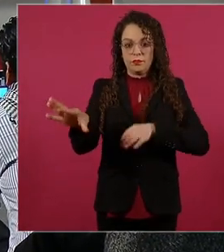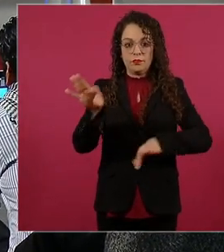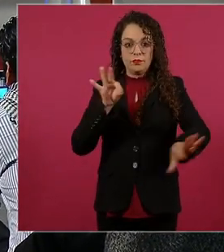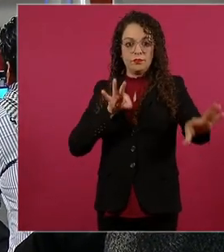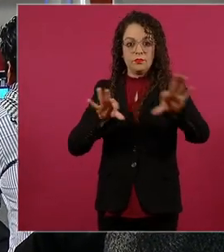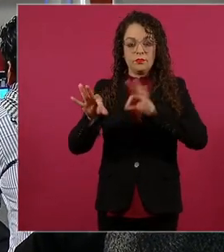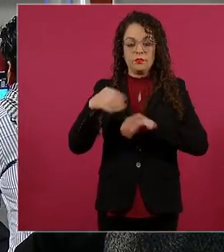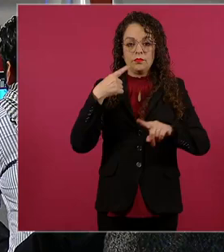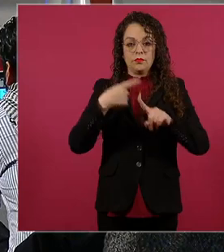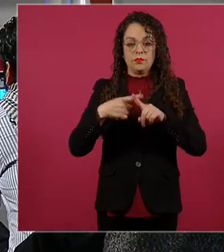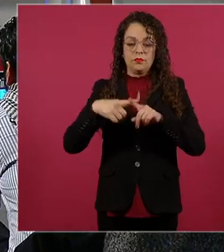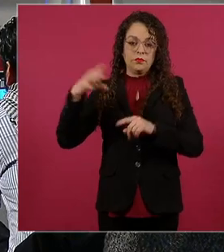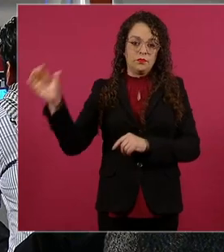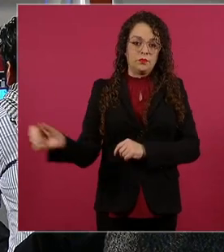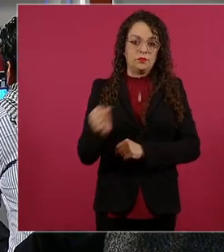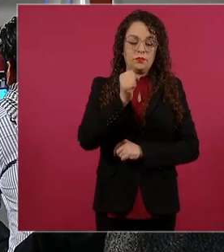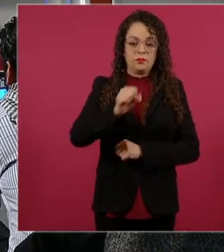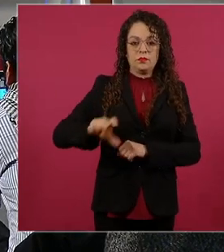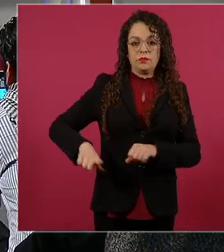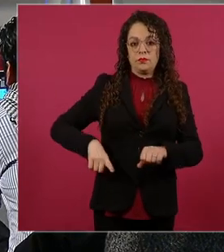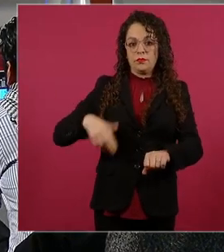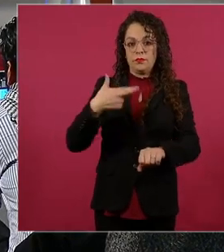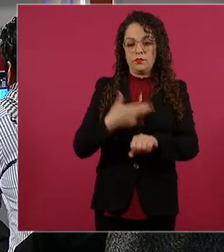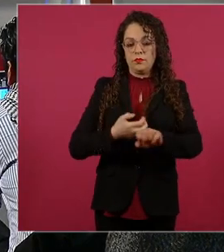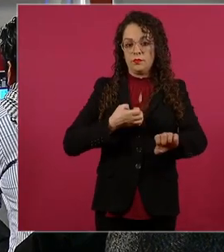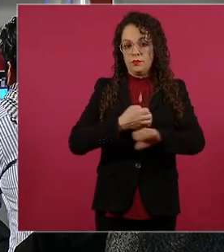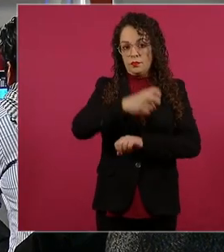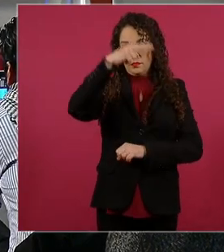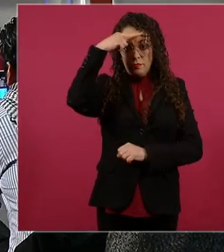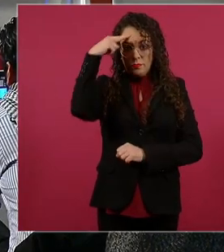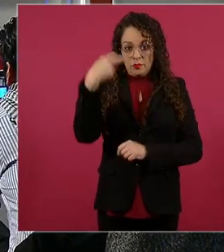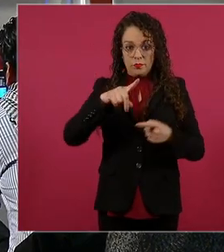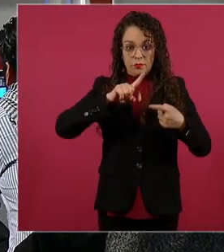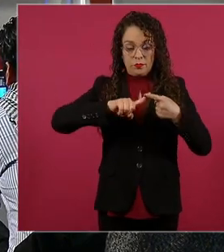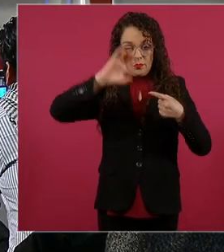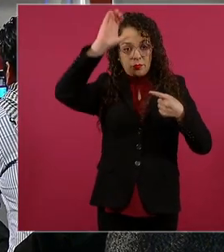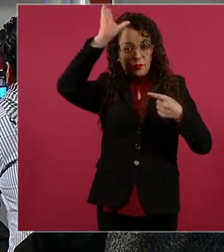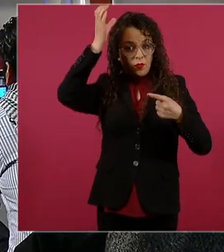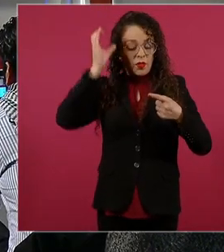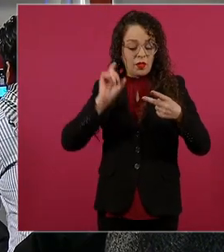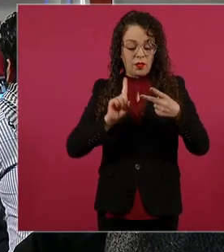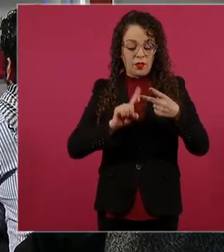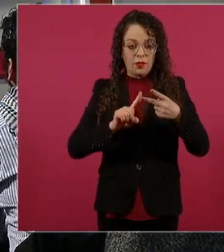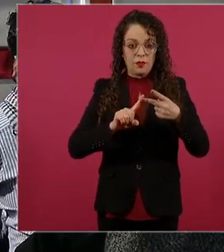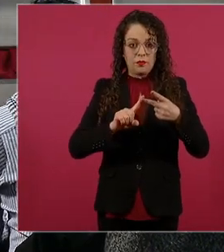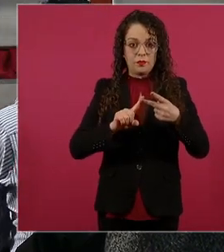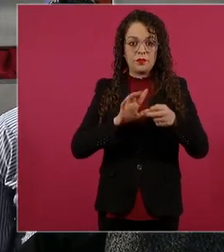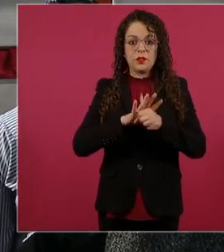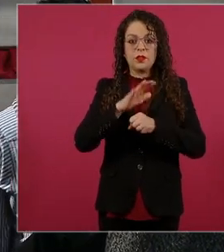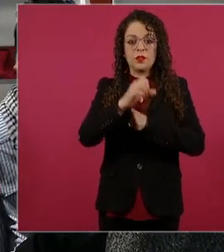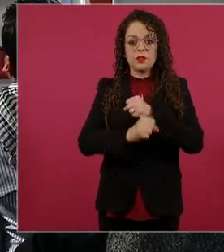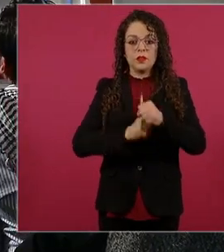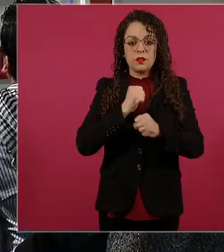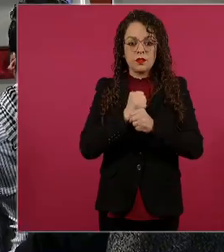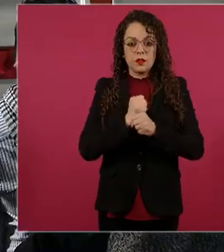estado de México y Coahuila en el año 2023